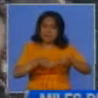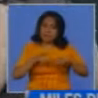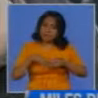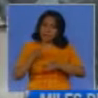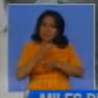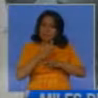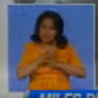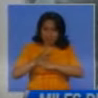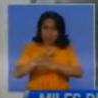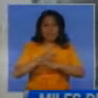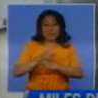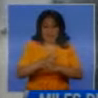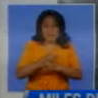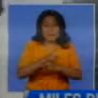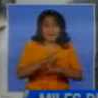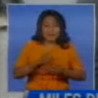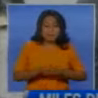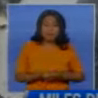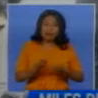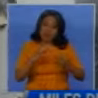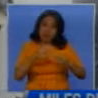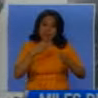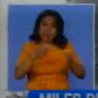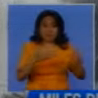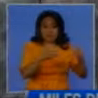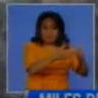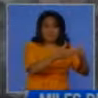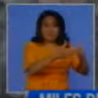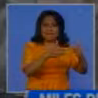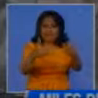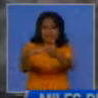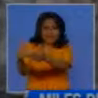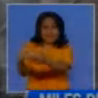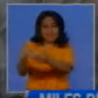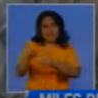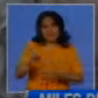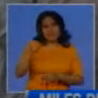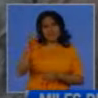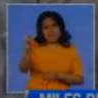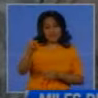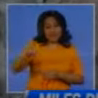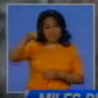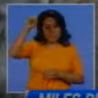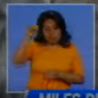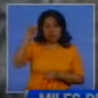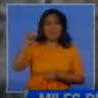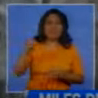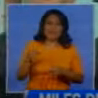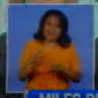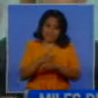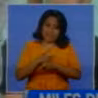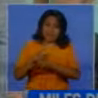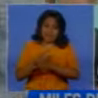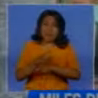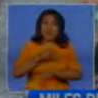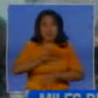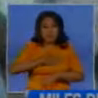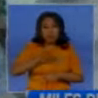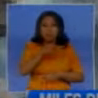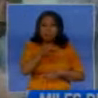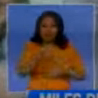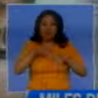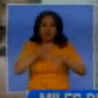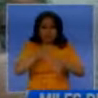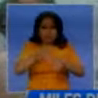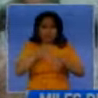capital. Esas avenidas también serán bloqueadas en sentido sur-norte, las calles aledañas de igual manera, y por eso a tomar precauciones con el